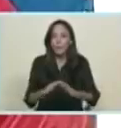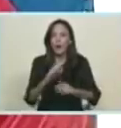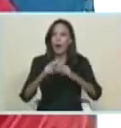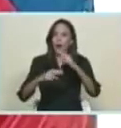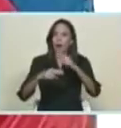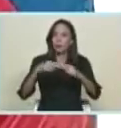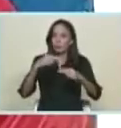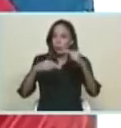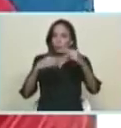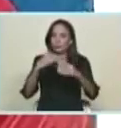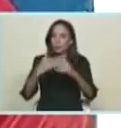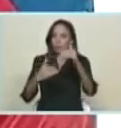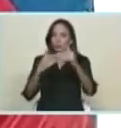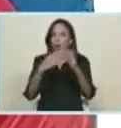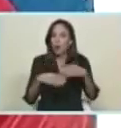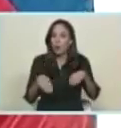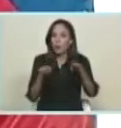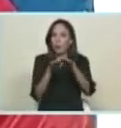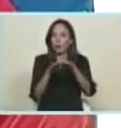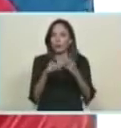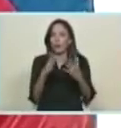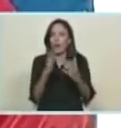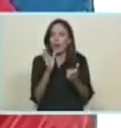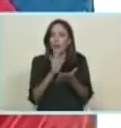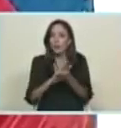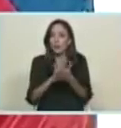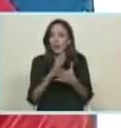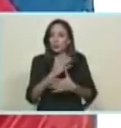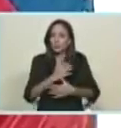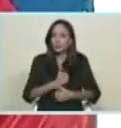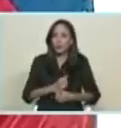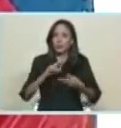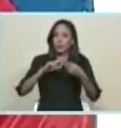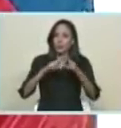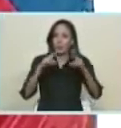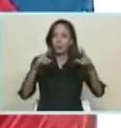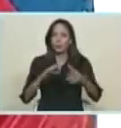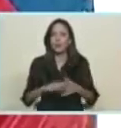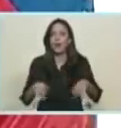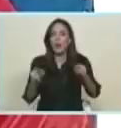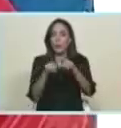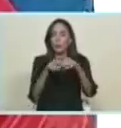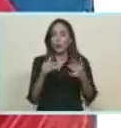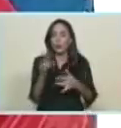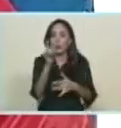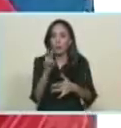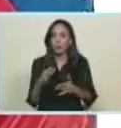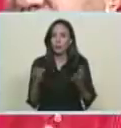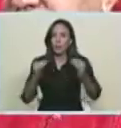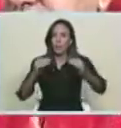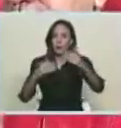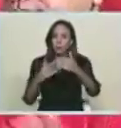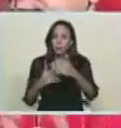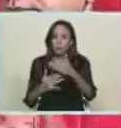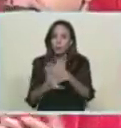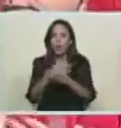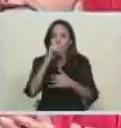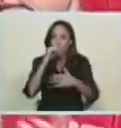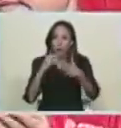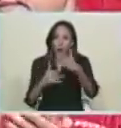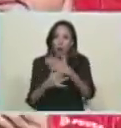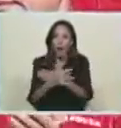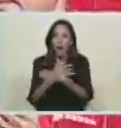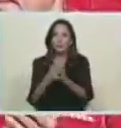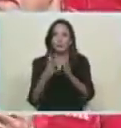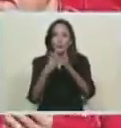una Venezuela de iguales, de prosperidad, una Venezuela socialista como es la Venezuela que vamos a construir en los años y